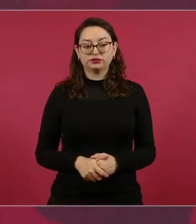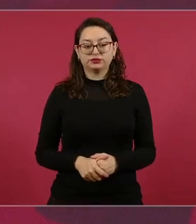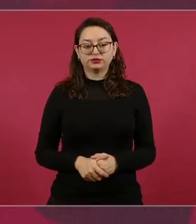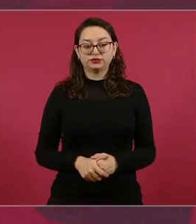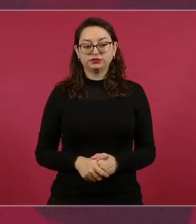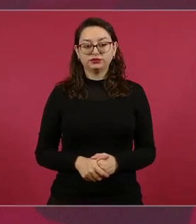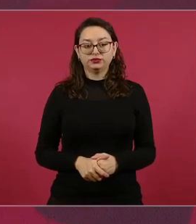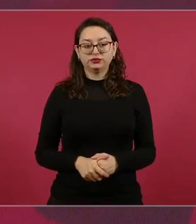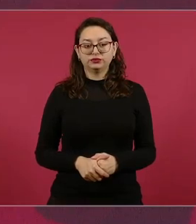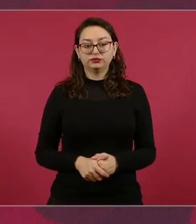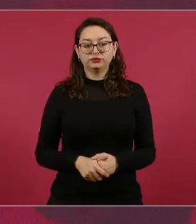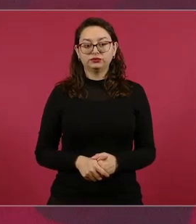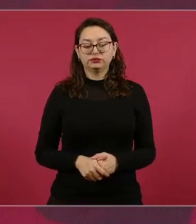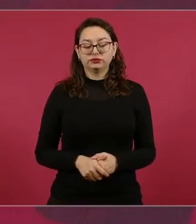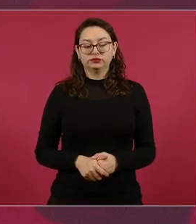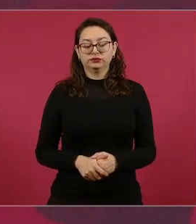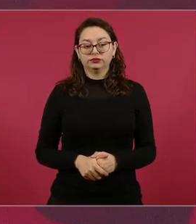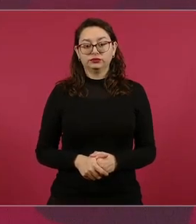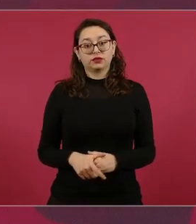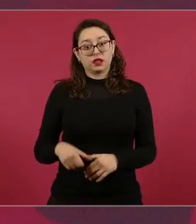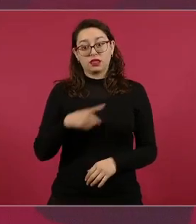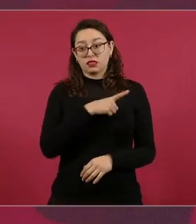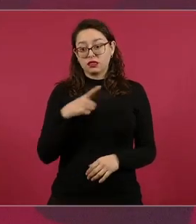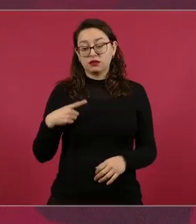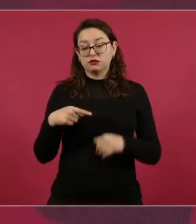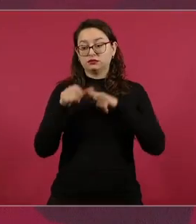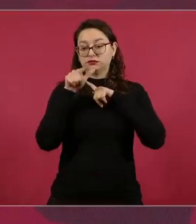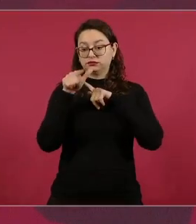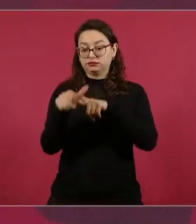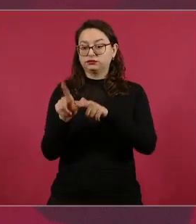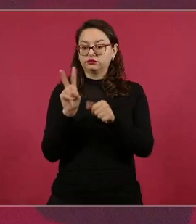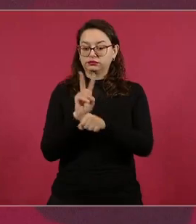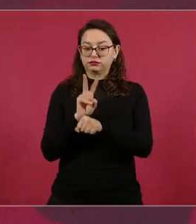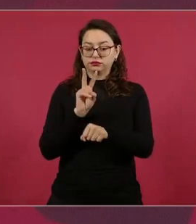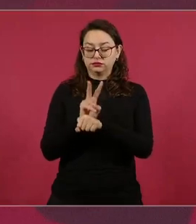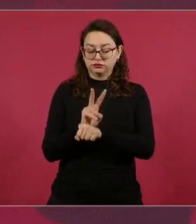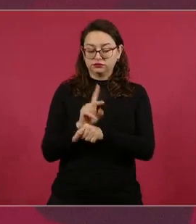Voy a la refinería de Tula